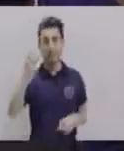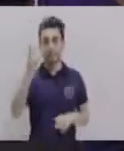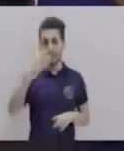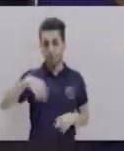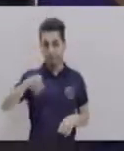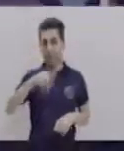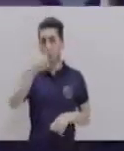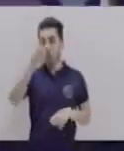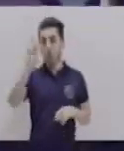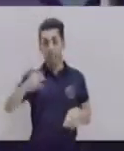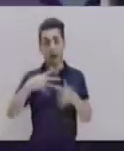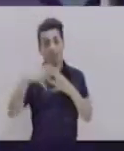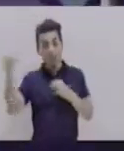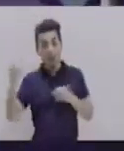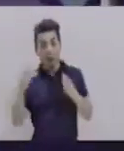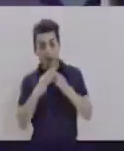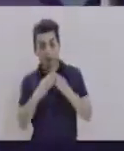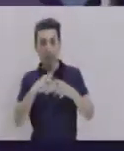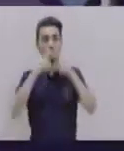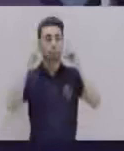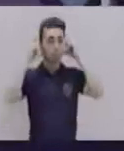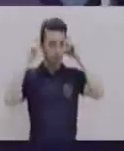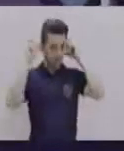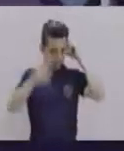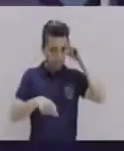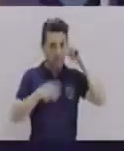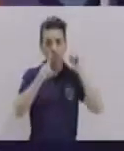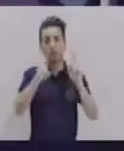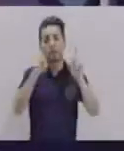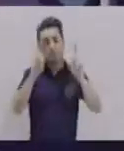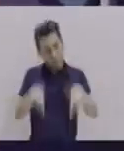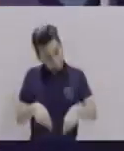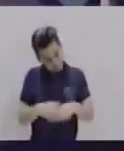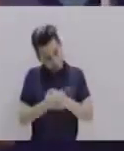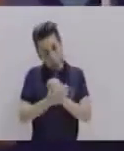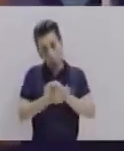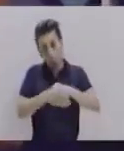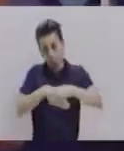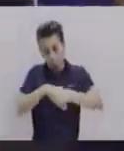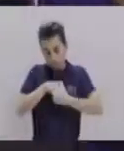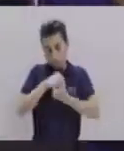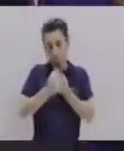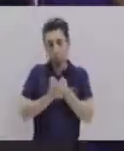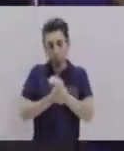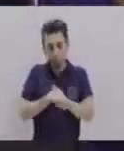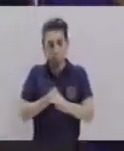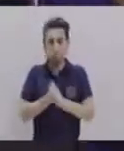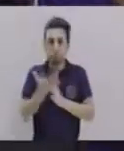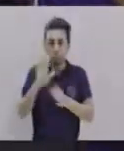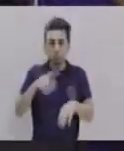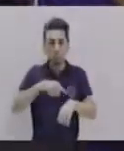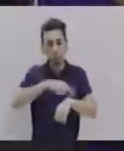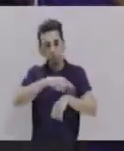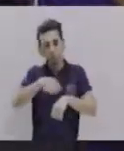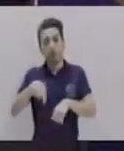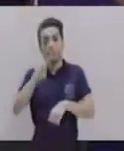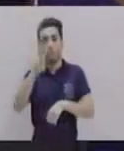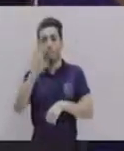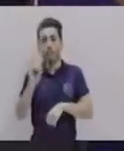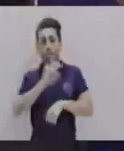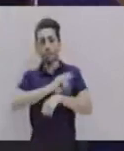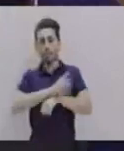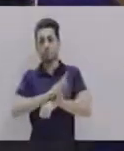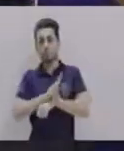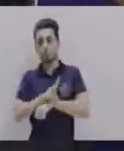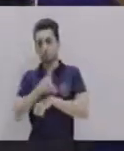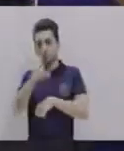mascarilla fuera de casa, lavar tus manos constantemente con agua y jabón por lo menos 20 segundos. También